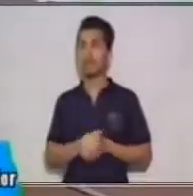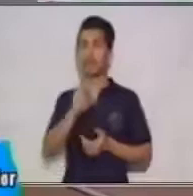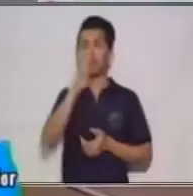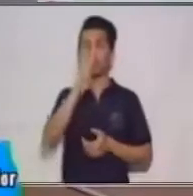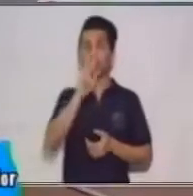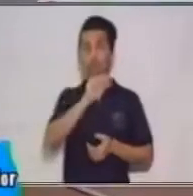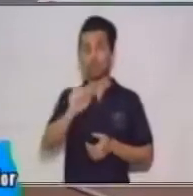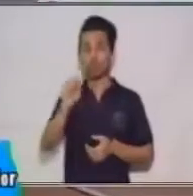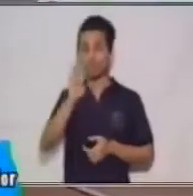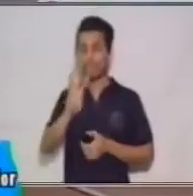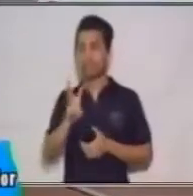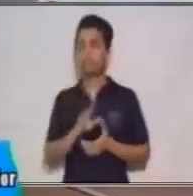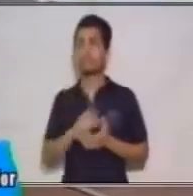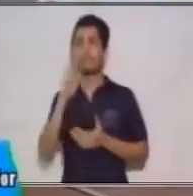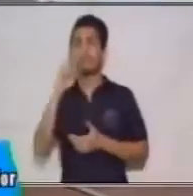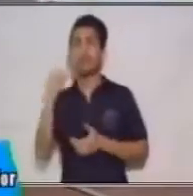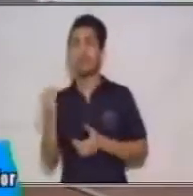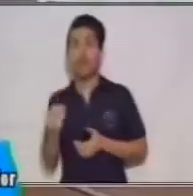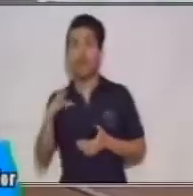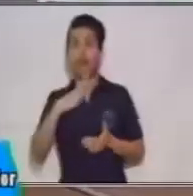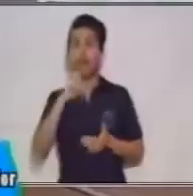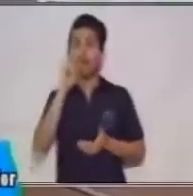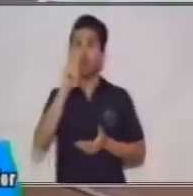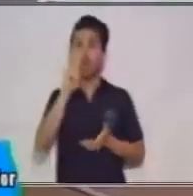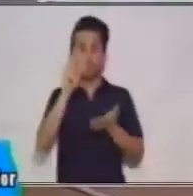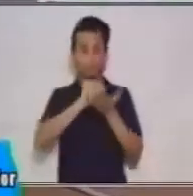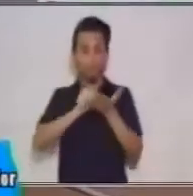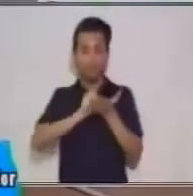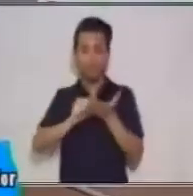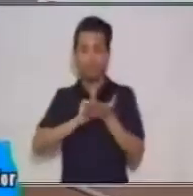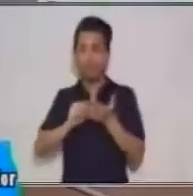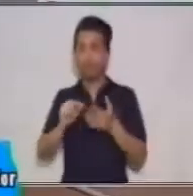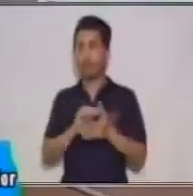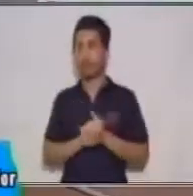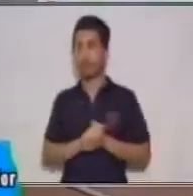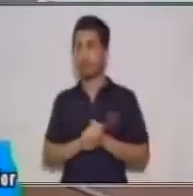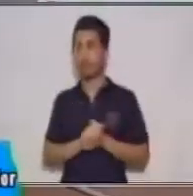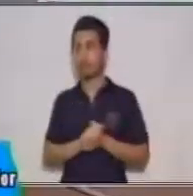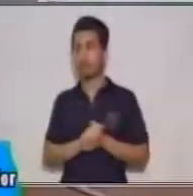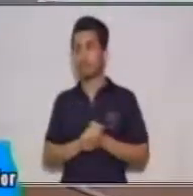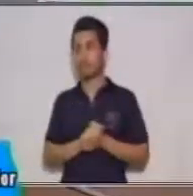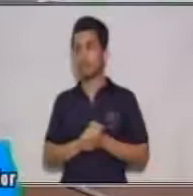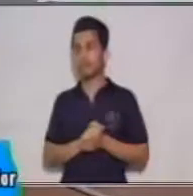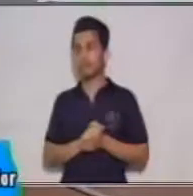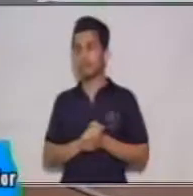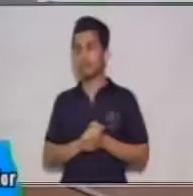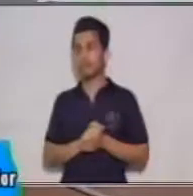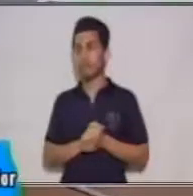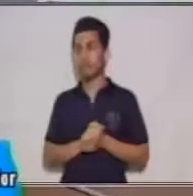dos tercios. ¿Por qué? Porque hay dos partes pintadas.